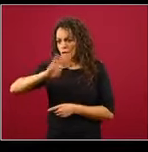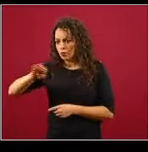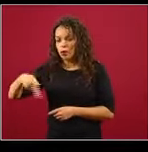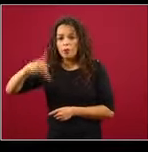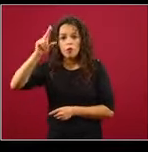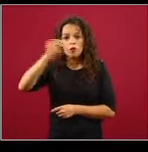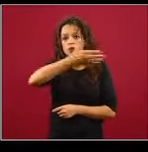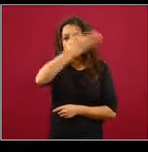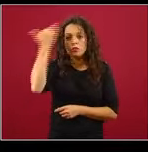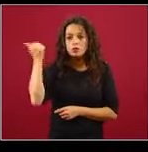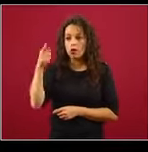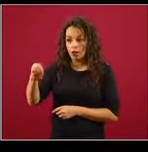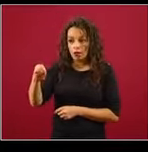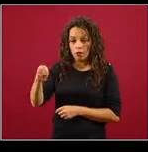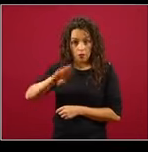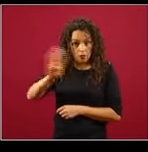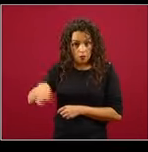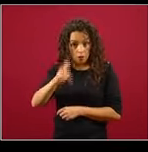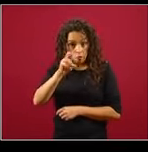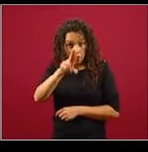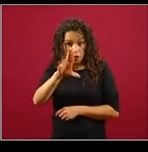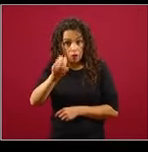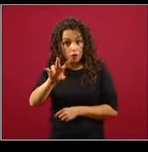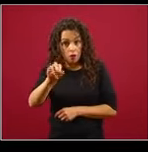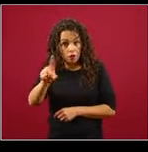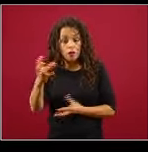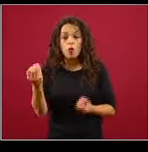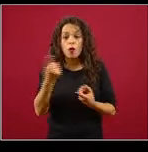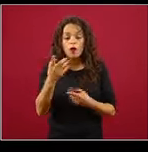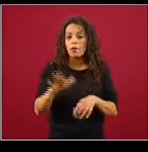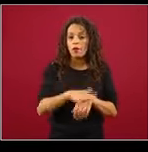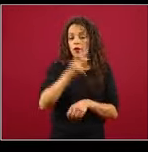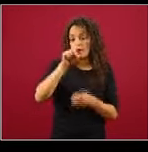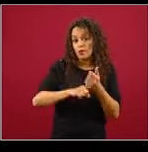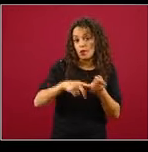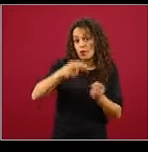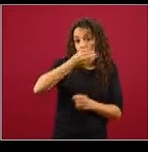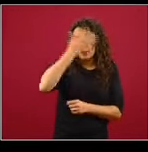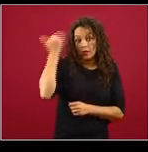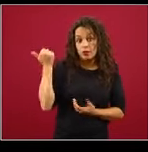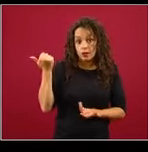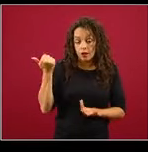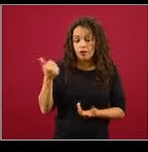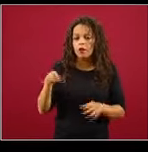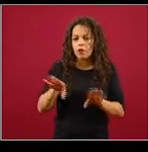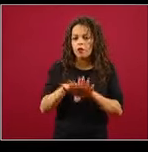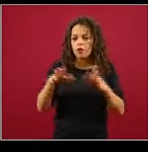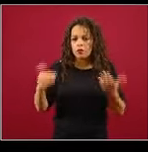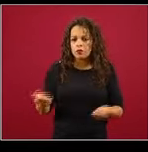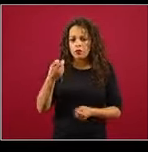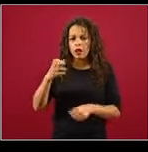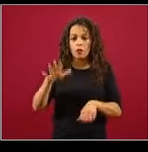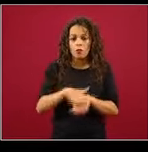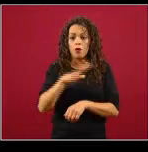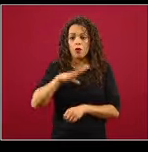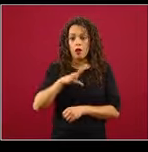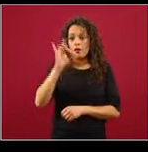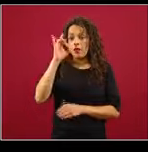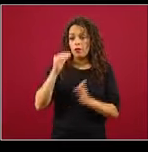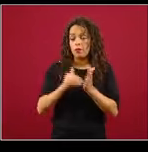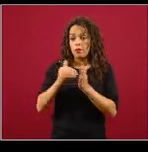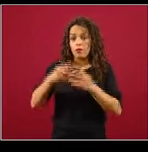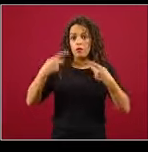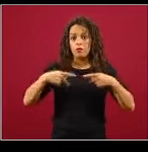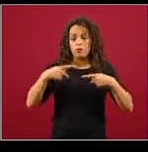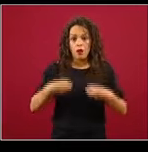tuvo la atención adecuada. O sea, ¿cómo está el sector rural de México? Porque pues bien o mal hay cerca de 30 millones de personas viviendo todavía